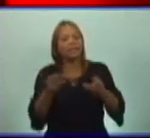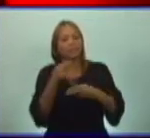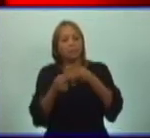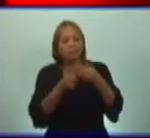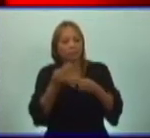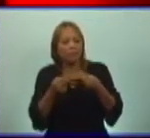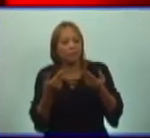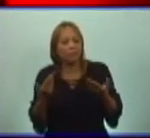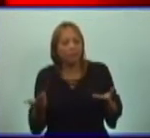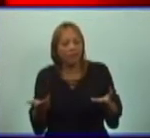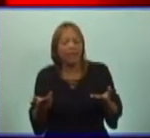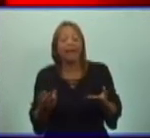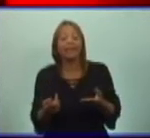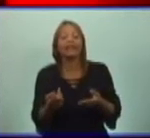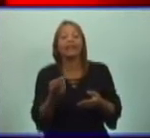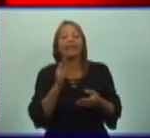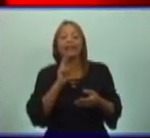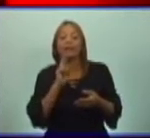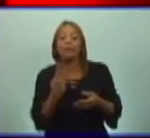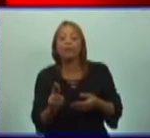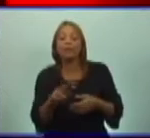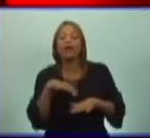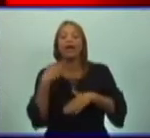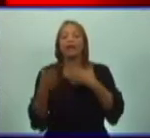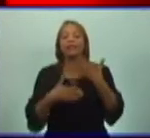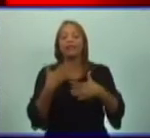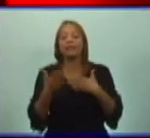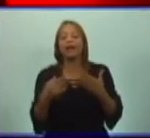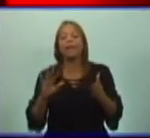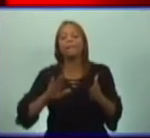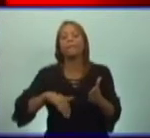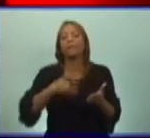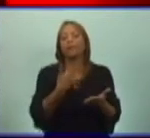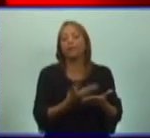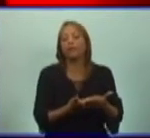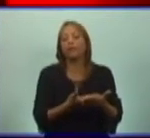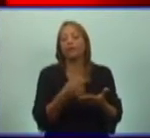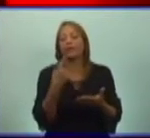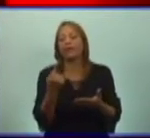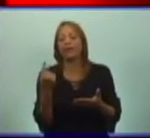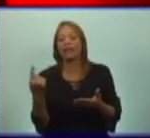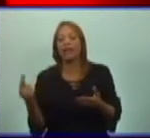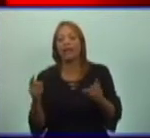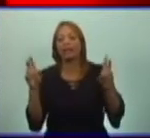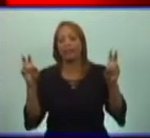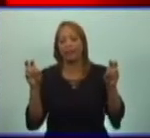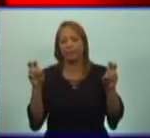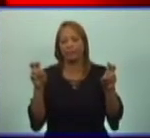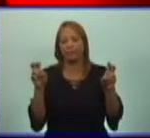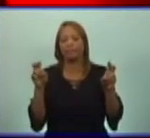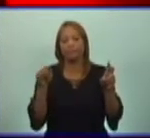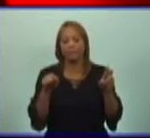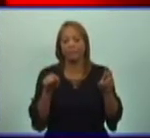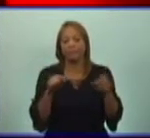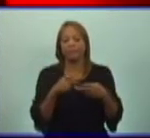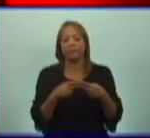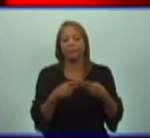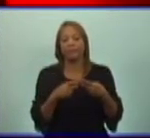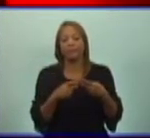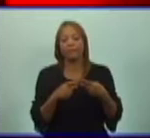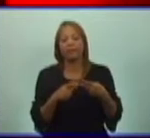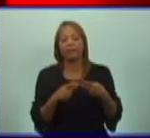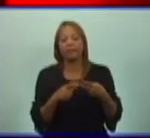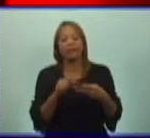se responden las actividades propuestas en cada tema. Ahora,